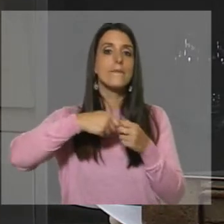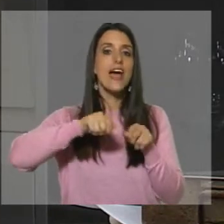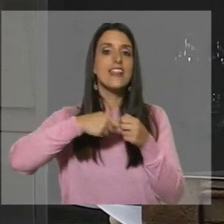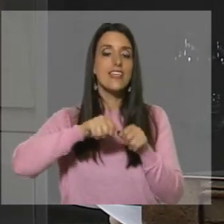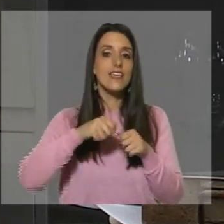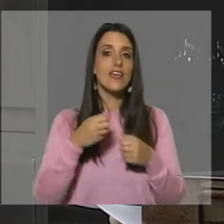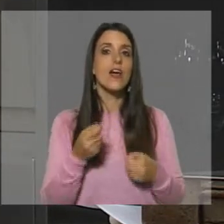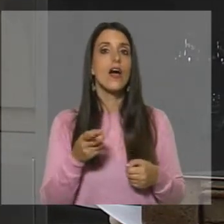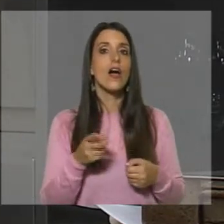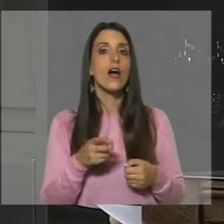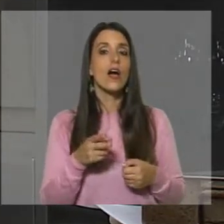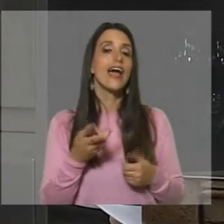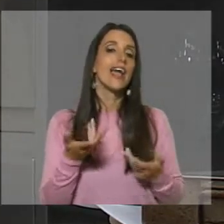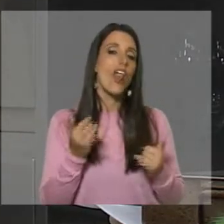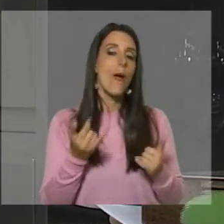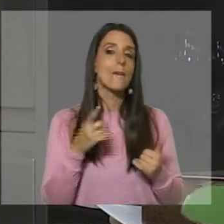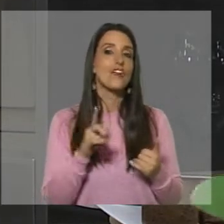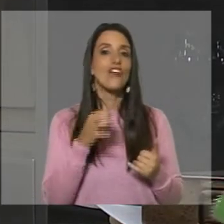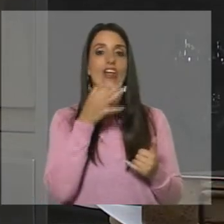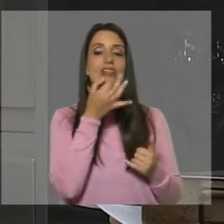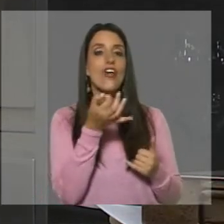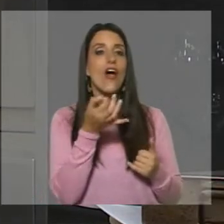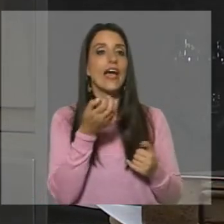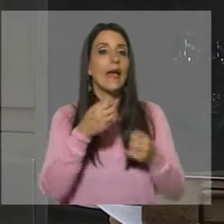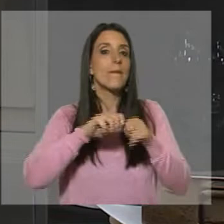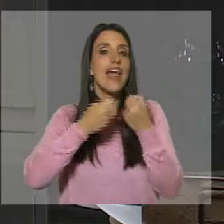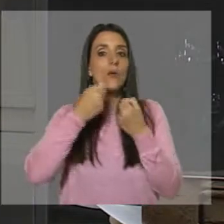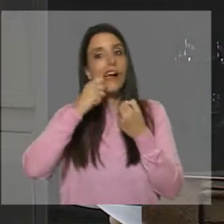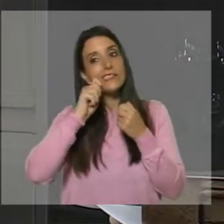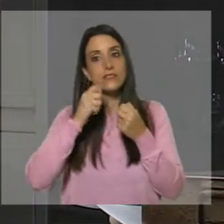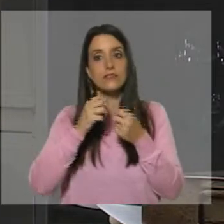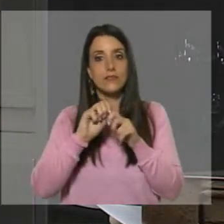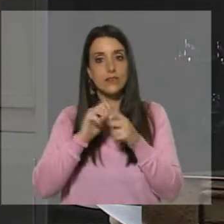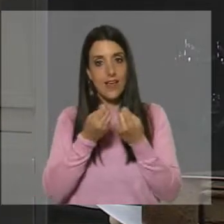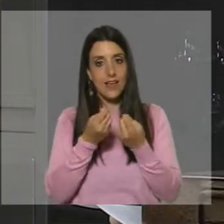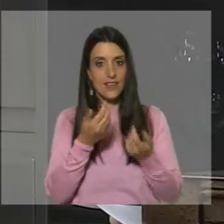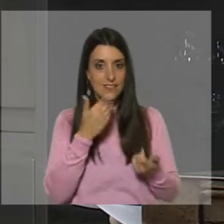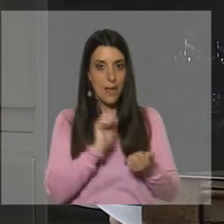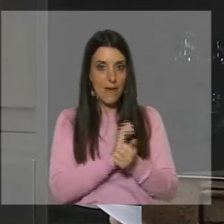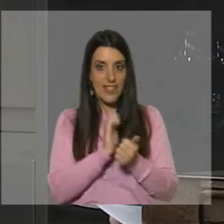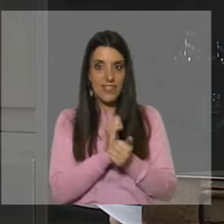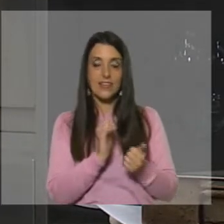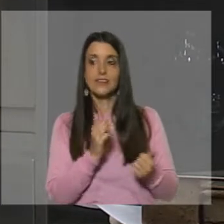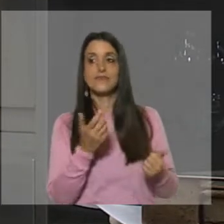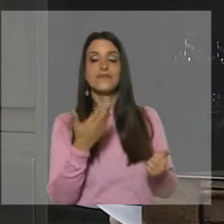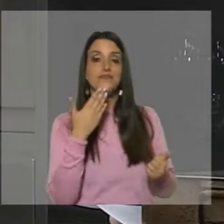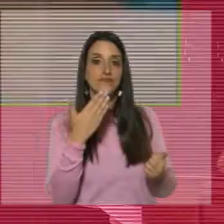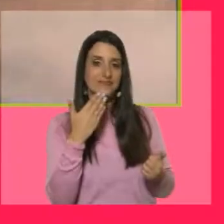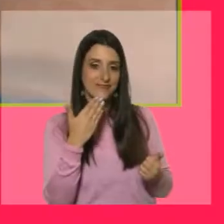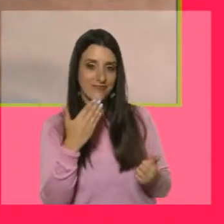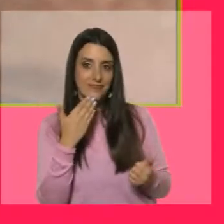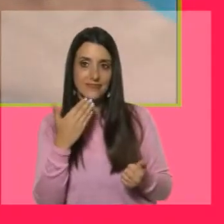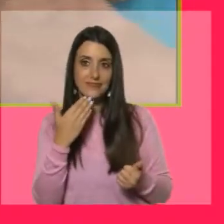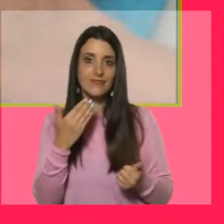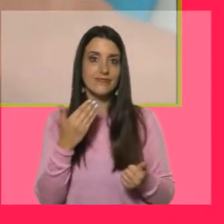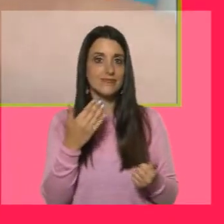qué? Claro, pero yo digo el manicero. Ay, Ana Laura, aquí es un buen listo. Ah, gracias, Ceci, gracias. Yo